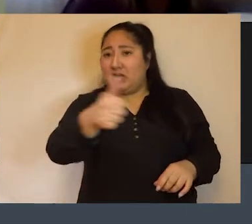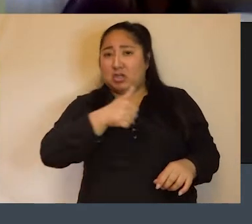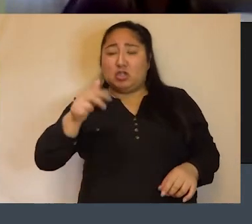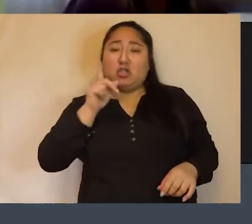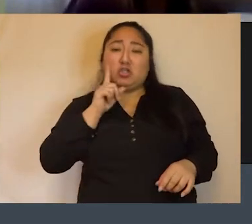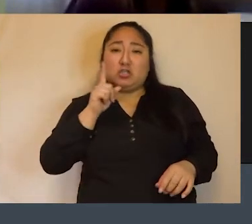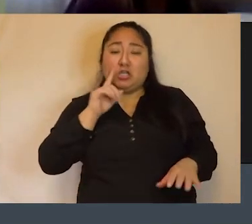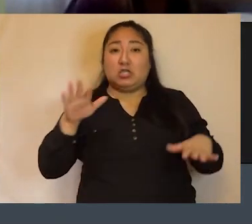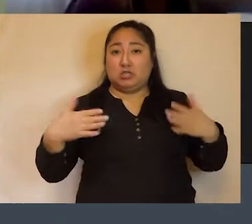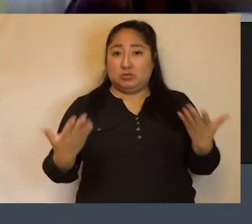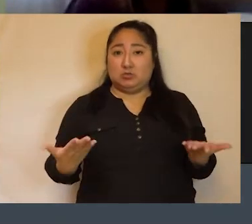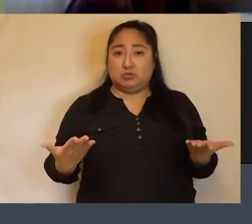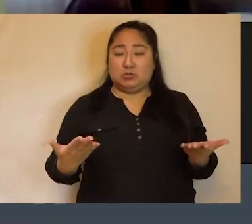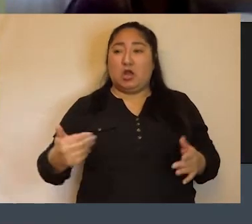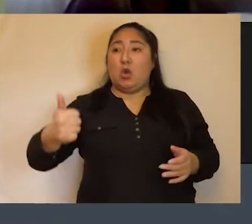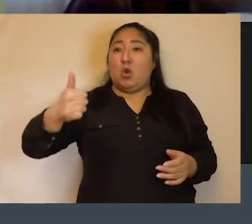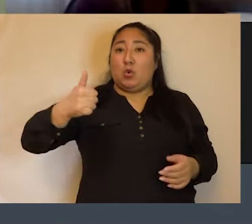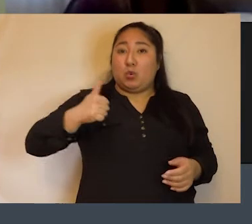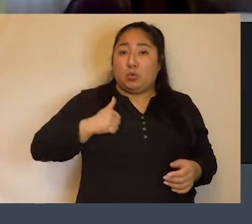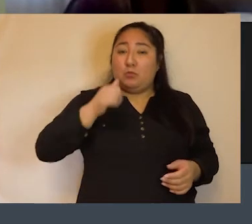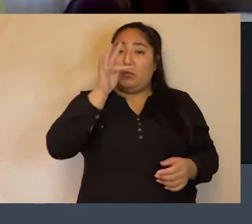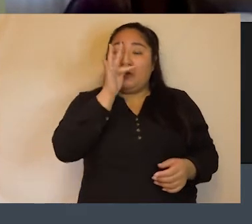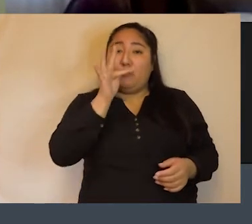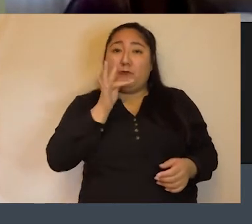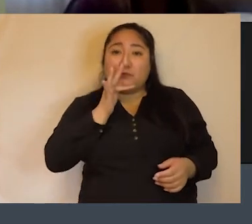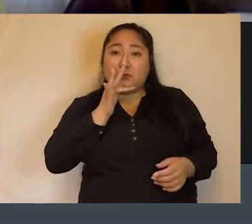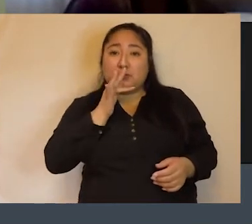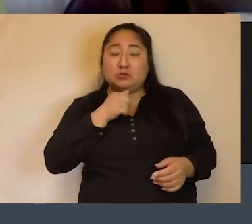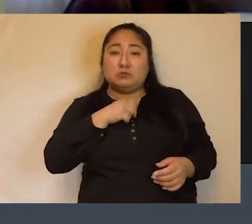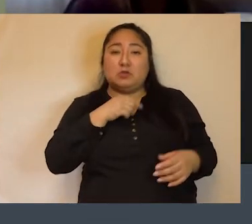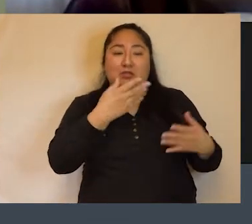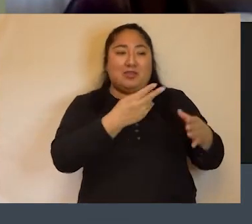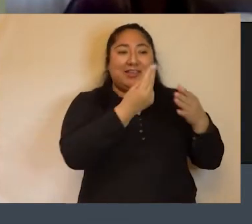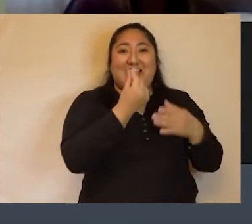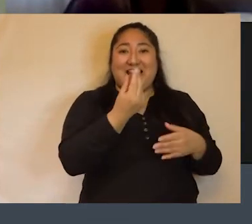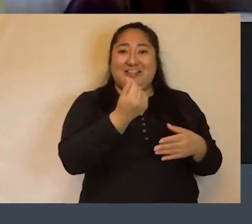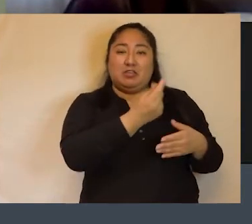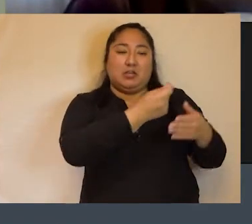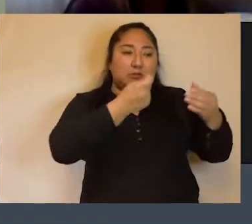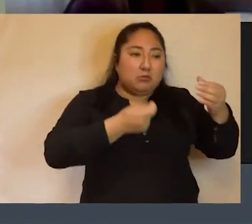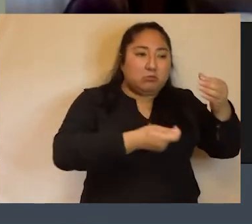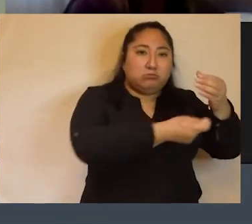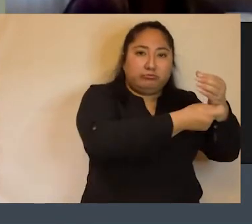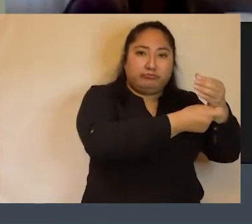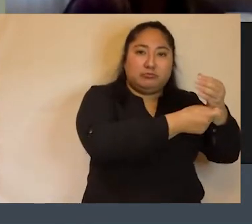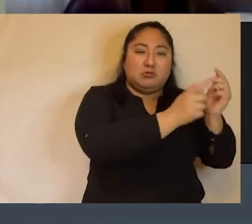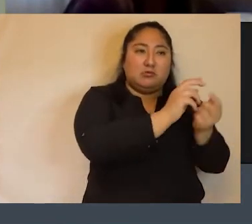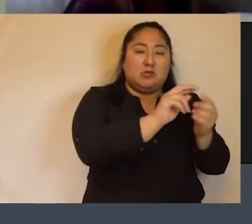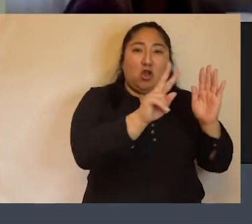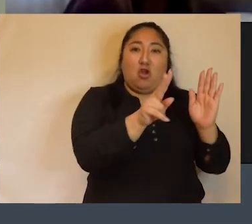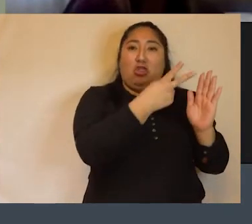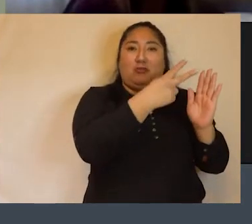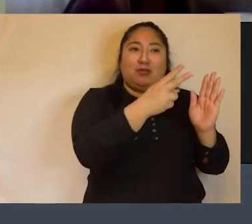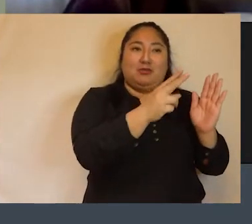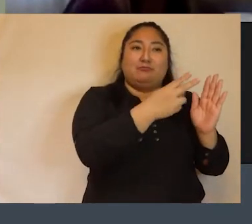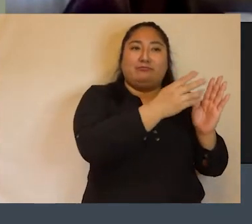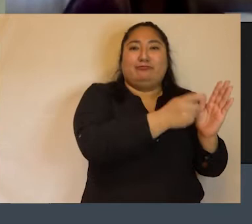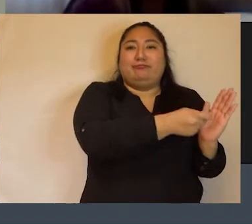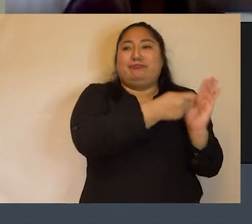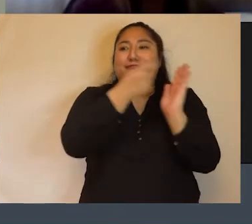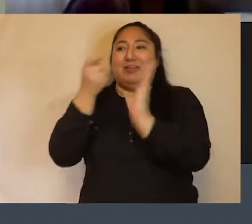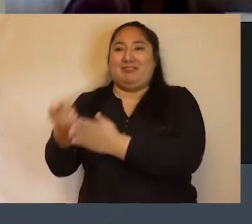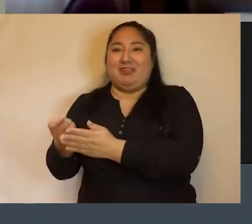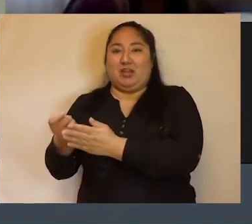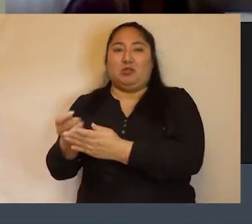tener. Y como tal, cumple con la función de que el dinero que entra lo multiplica de manera que